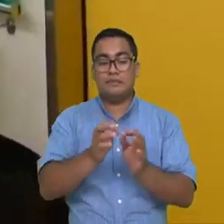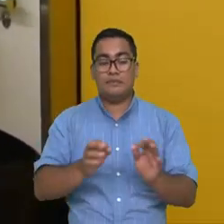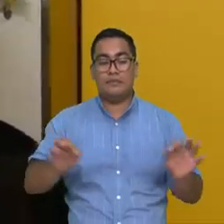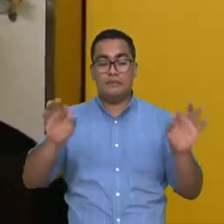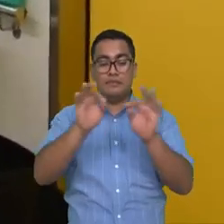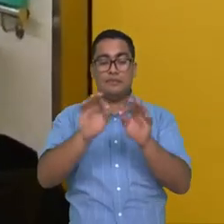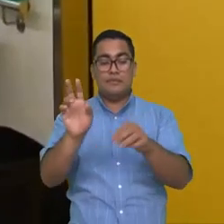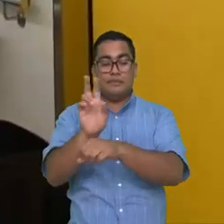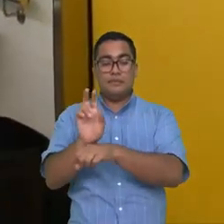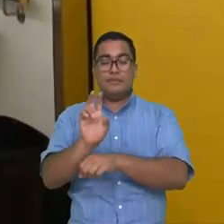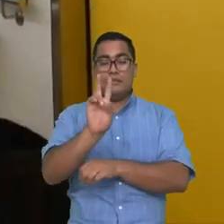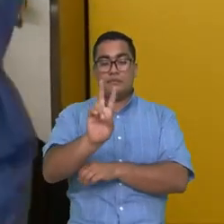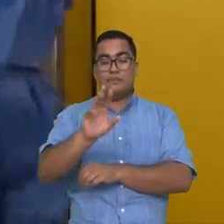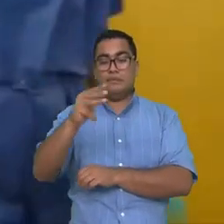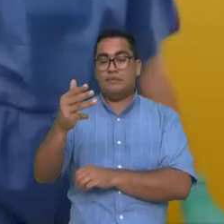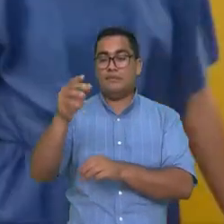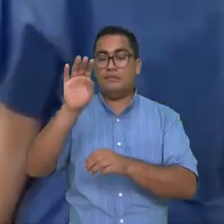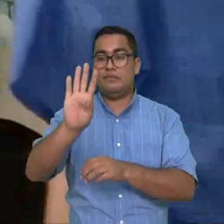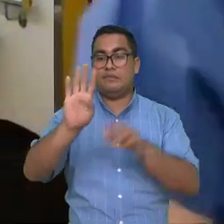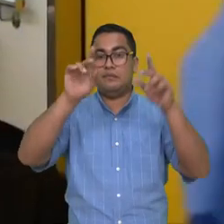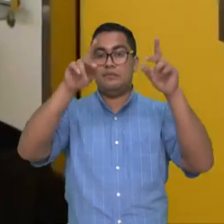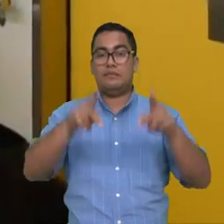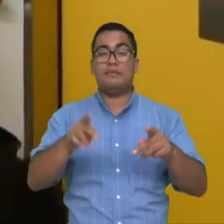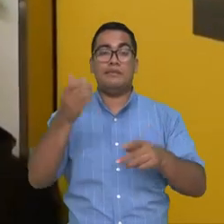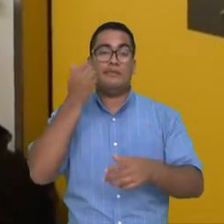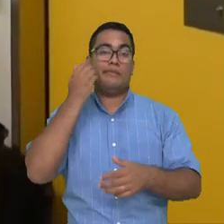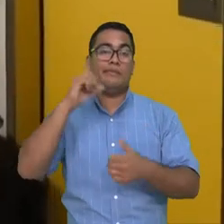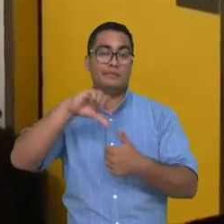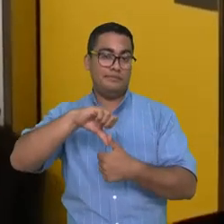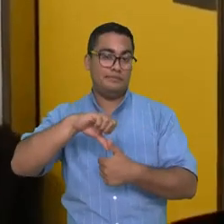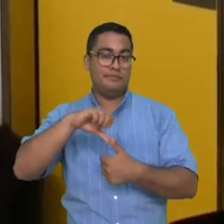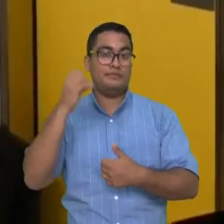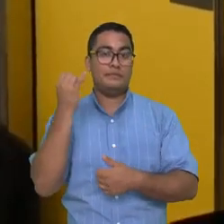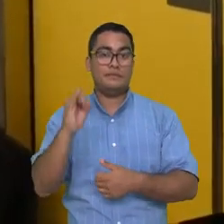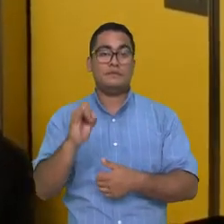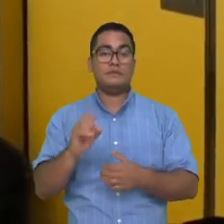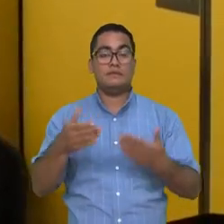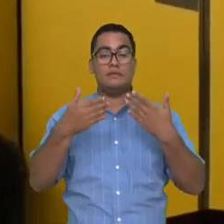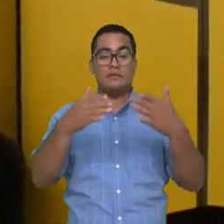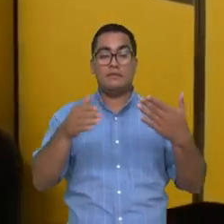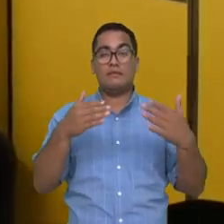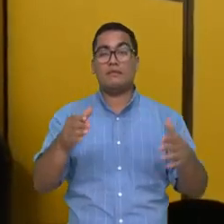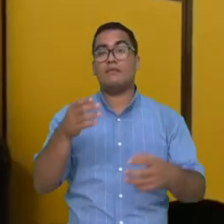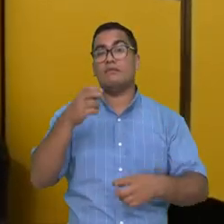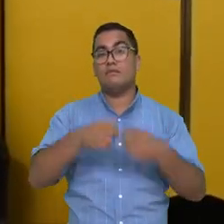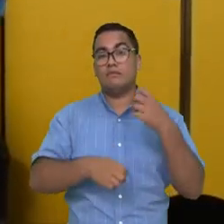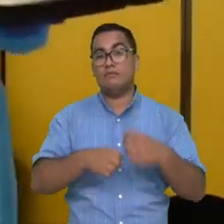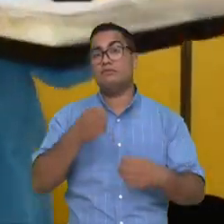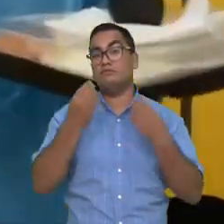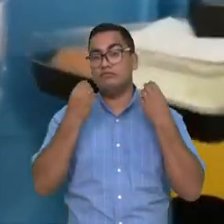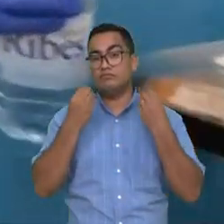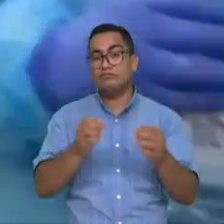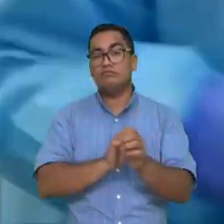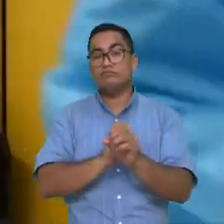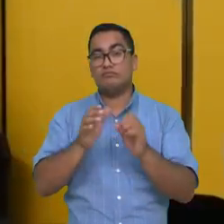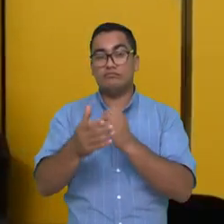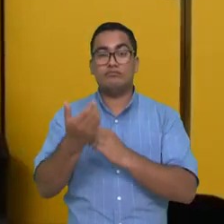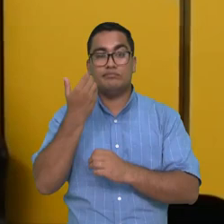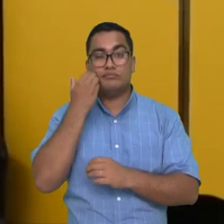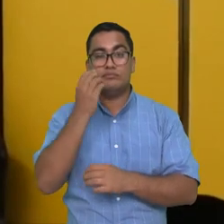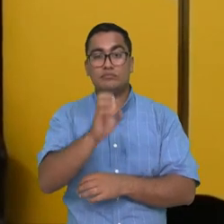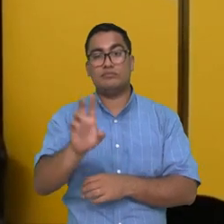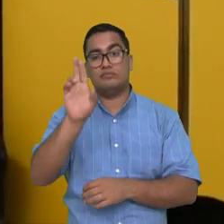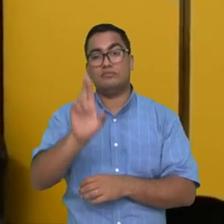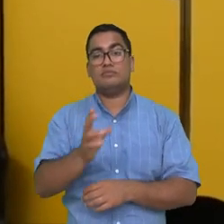hay 294 casos confirmados en Centroamérica, siendo Panamá el país con más casos, seguido de Costa Rica